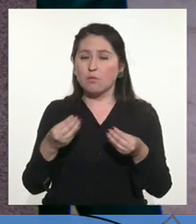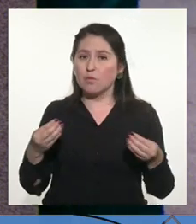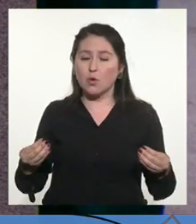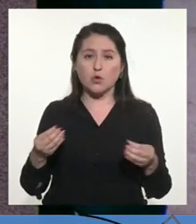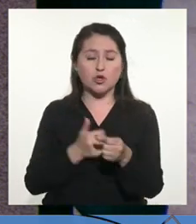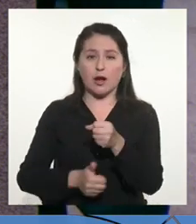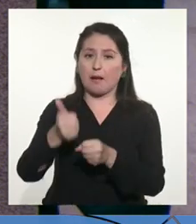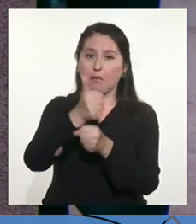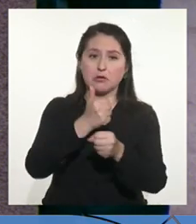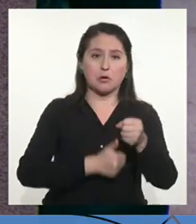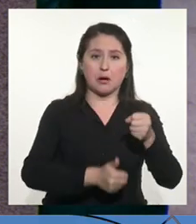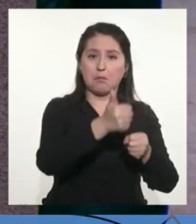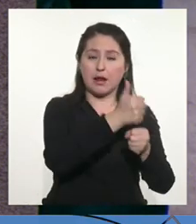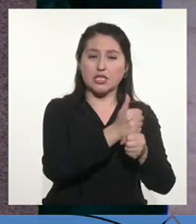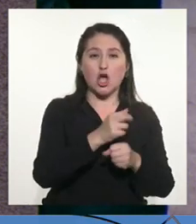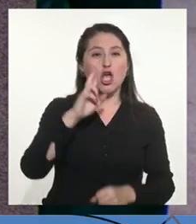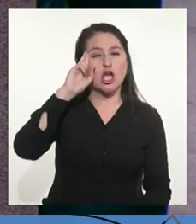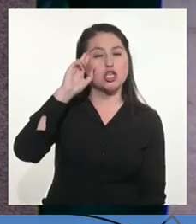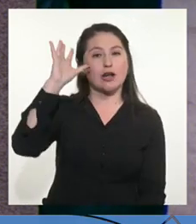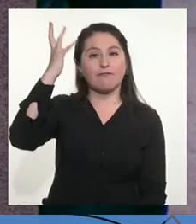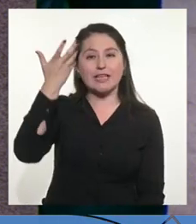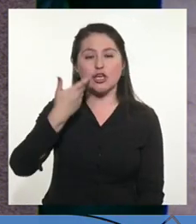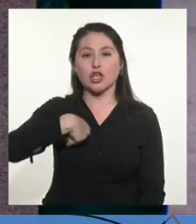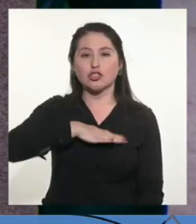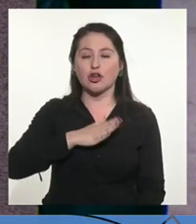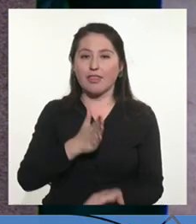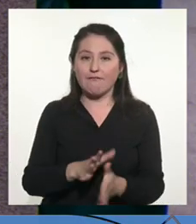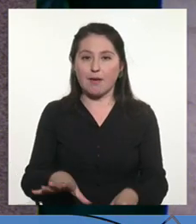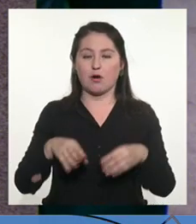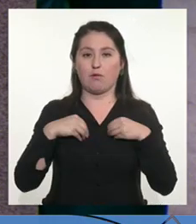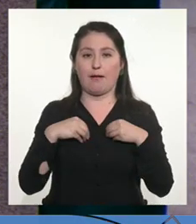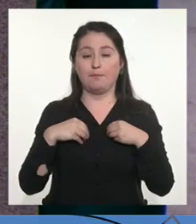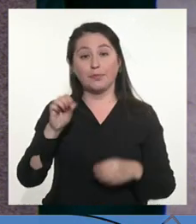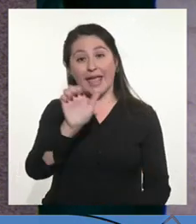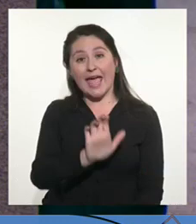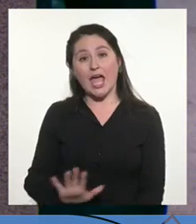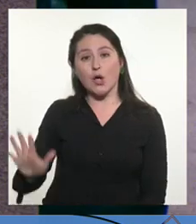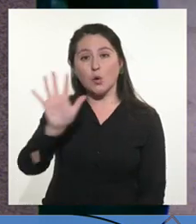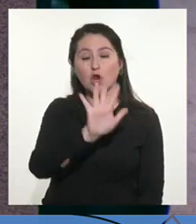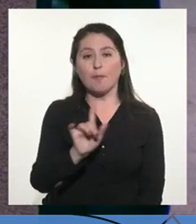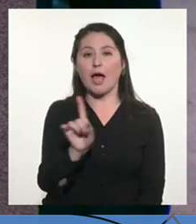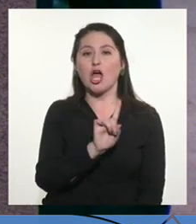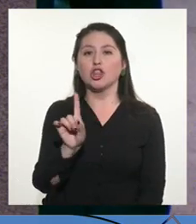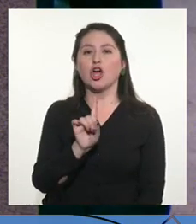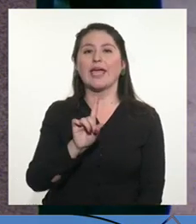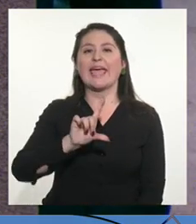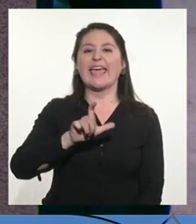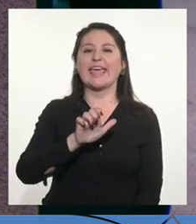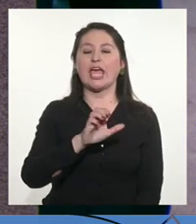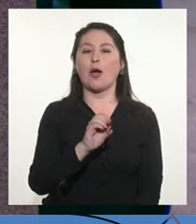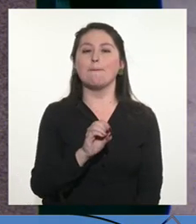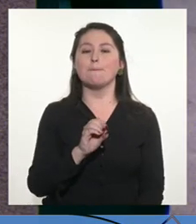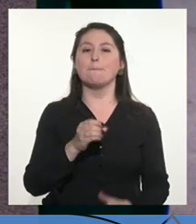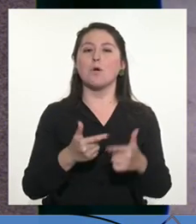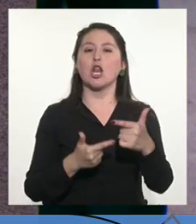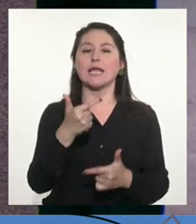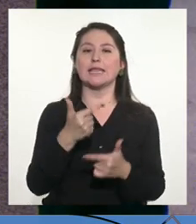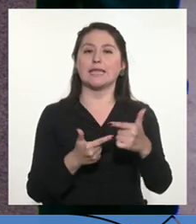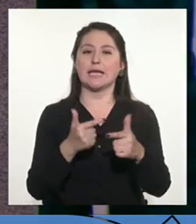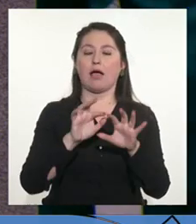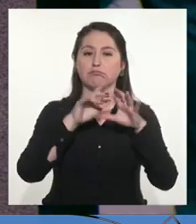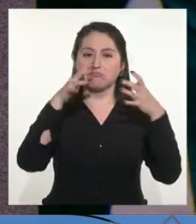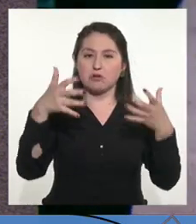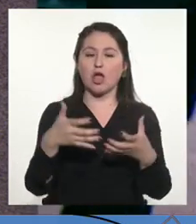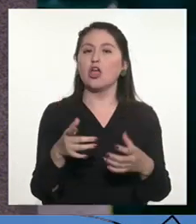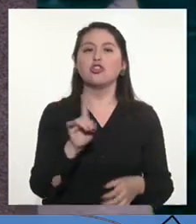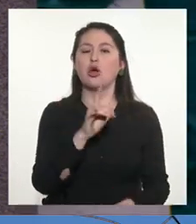y tal vez son reflexiones que debiéramos empezar a tomar europa ya no es parte la geopolítica del siglo 21 porque porque no